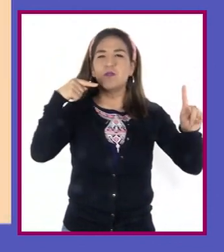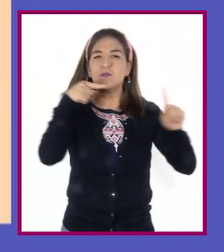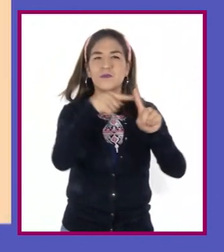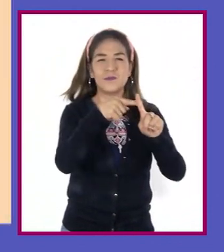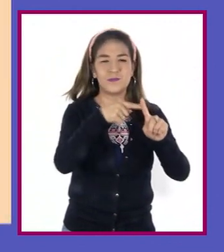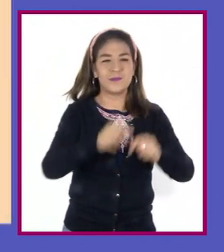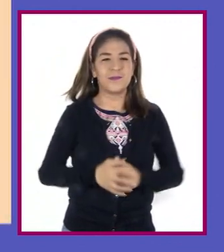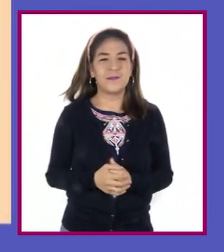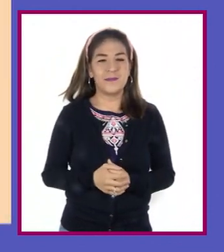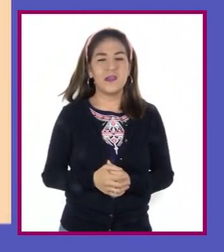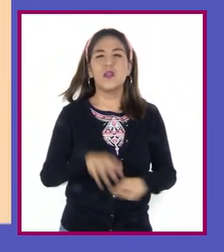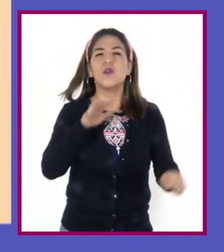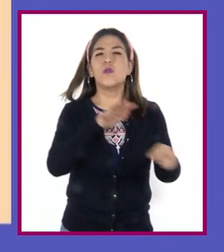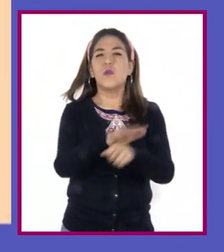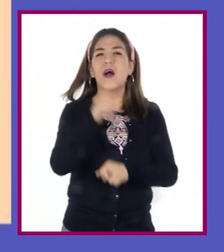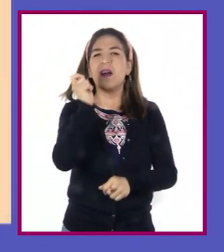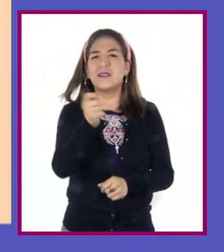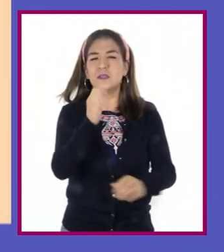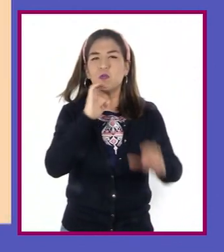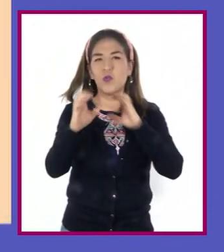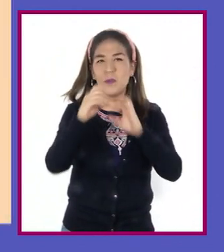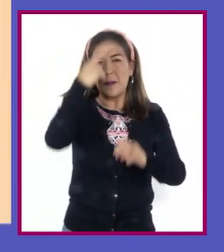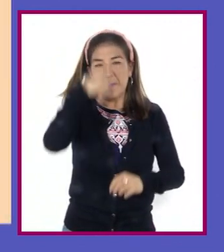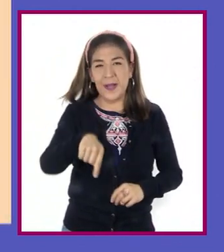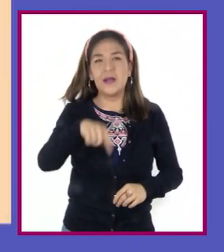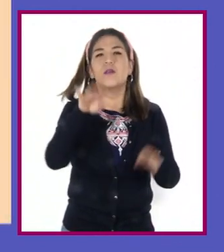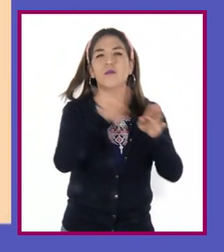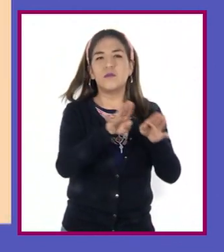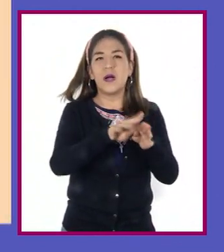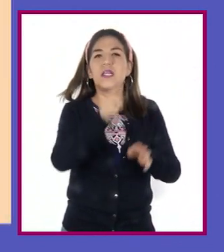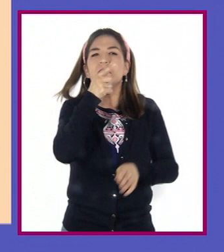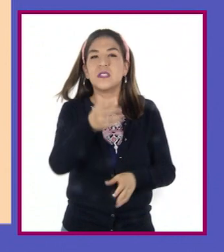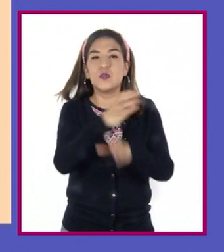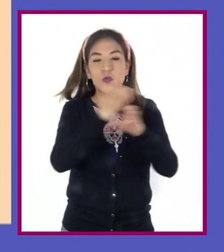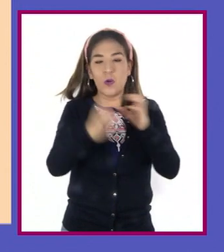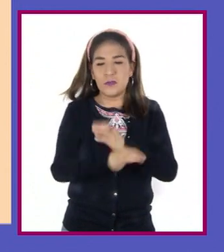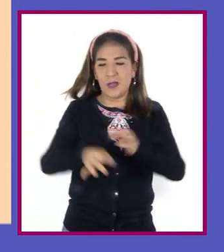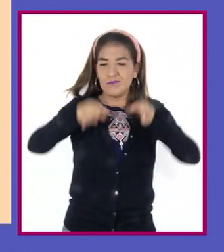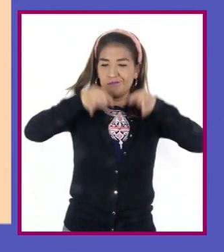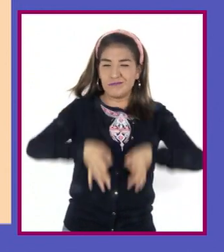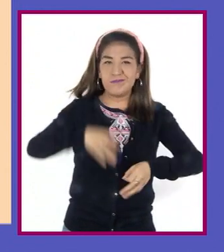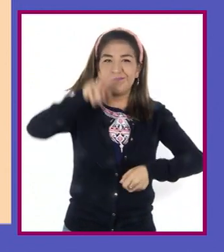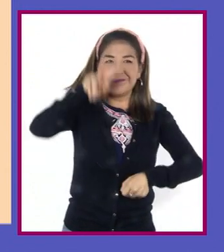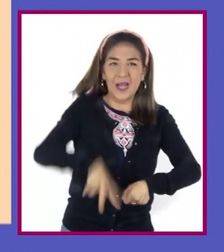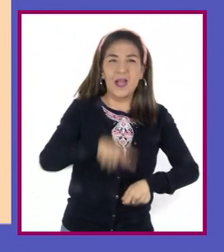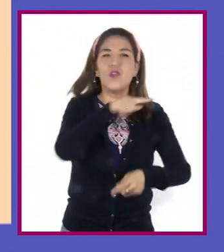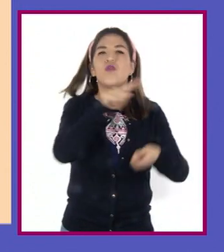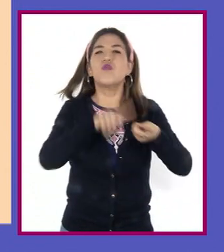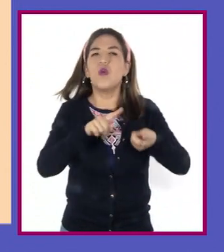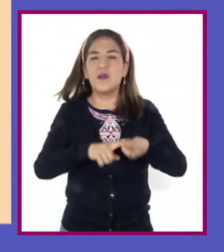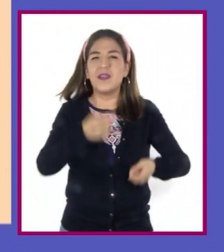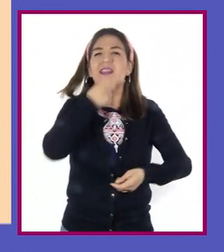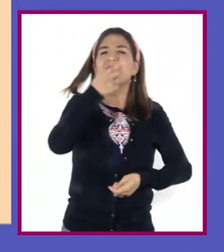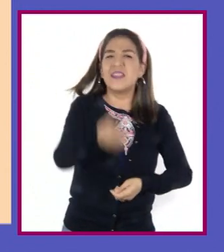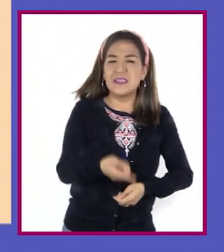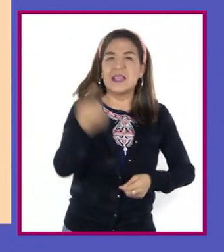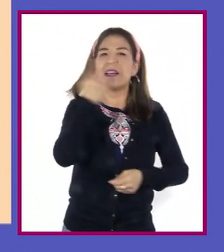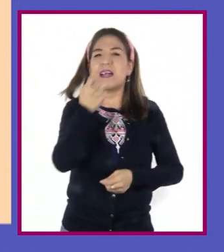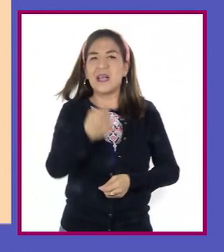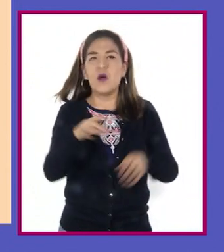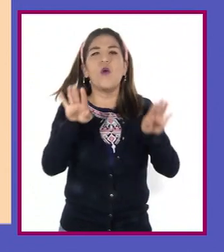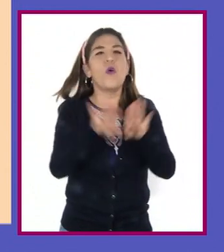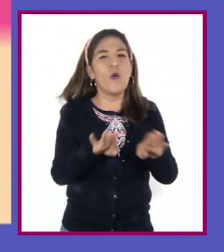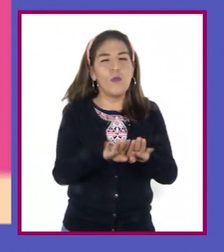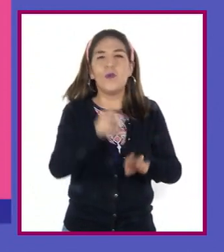clara. Su intención comunicativa es nombrar las cosas como son, donde es más importante qué se dice que cómo